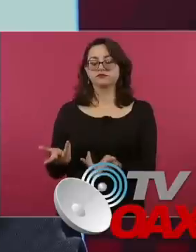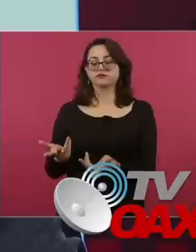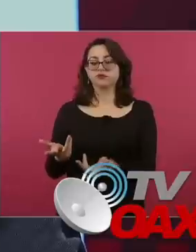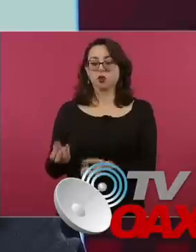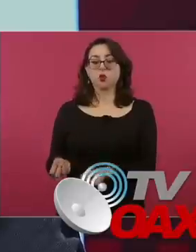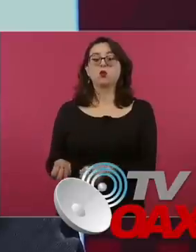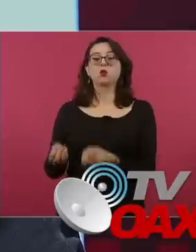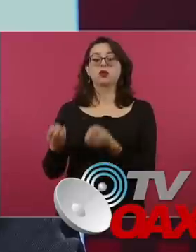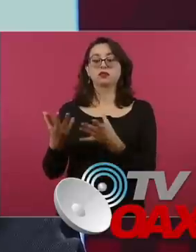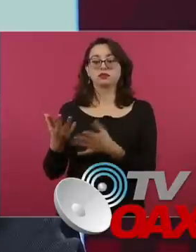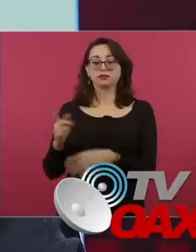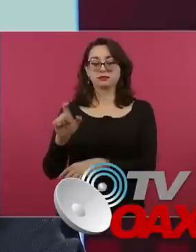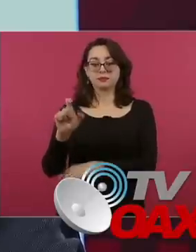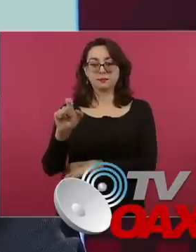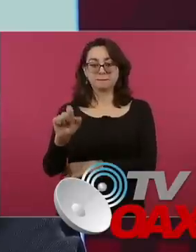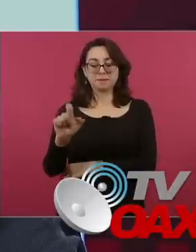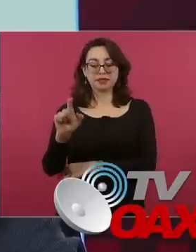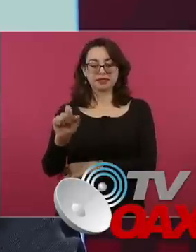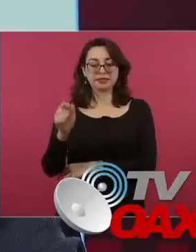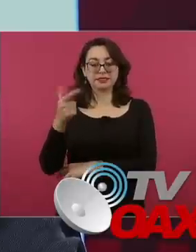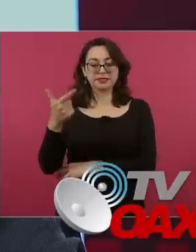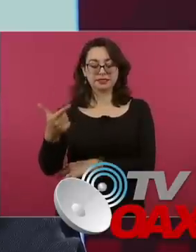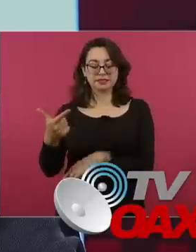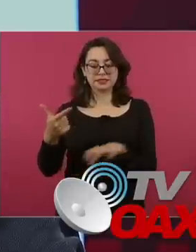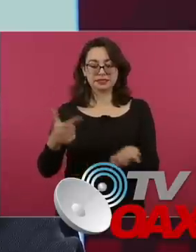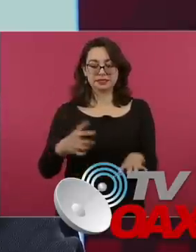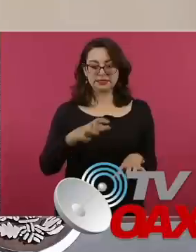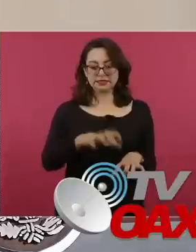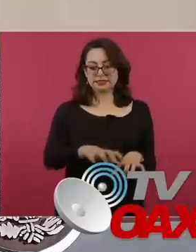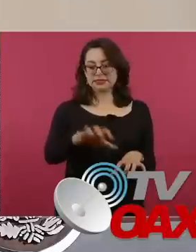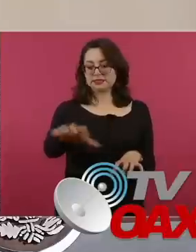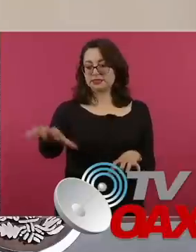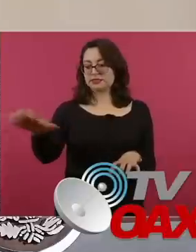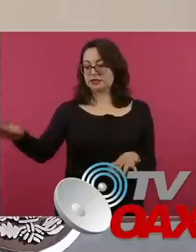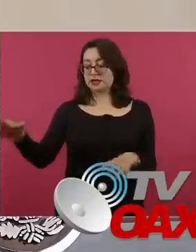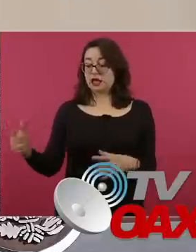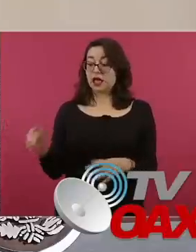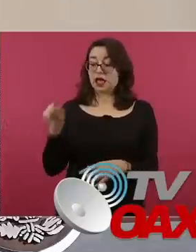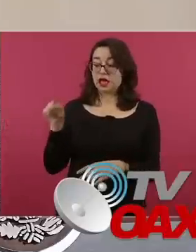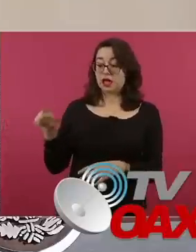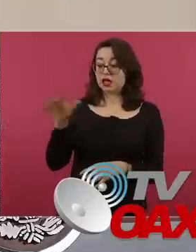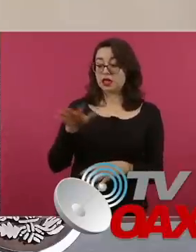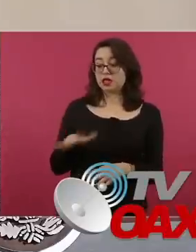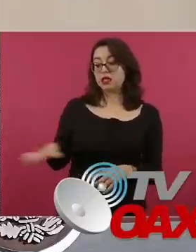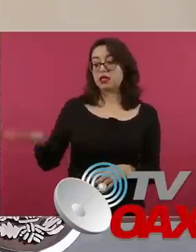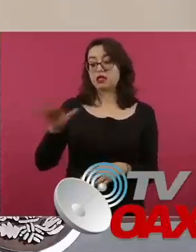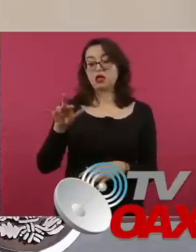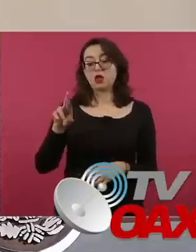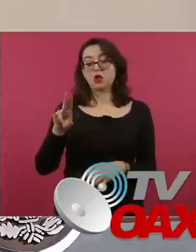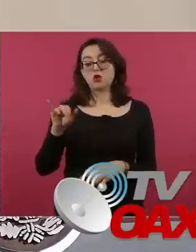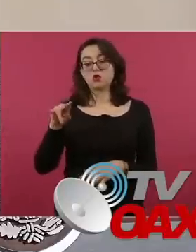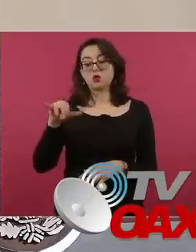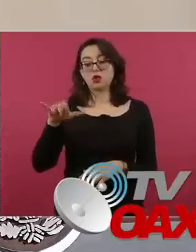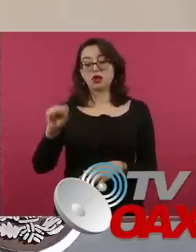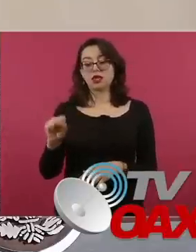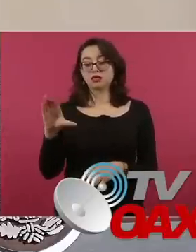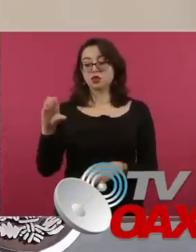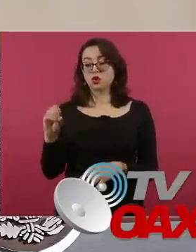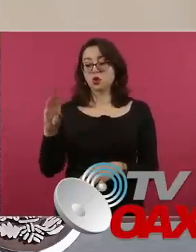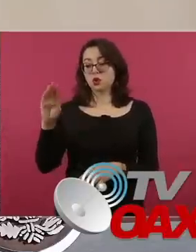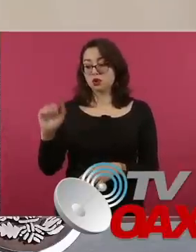zonas porque hemos acordado con la comunidad de ruinas de Cobá que vamos a trabajar también